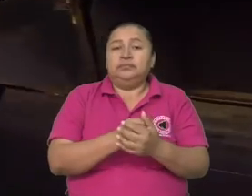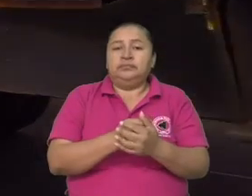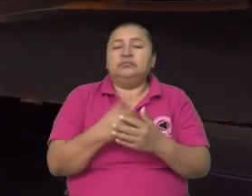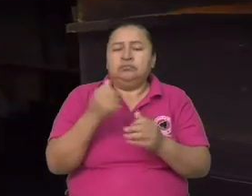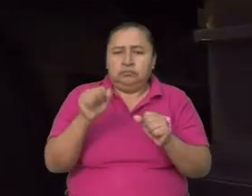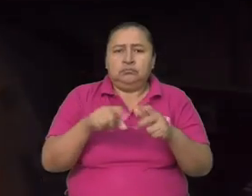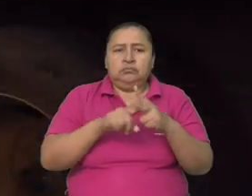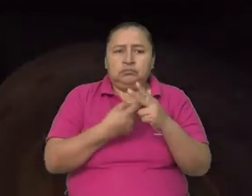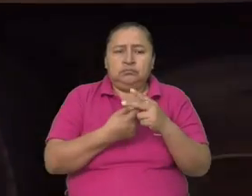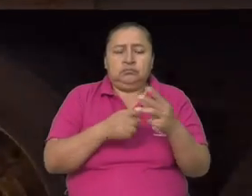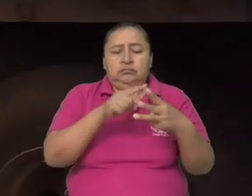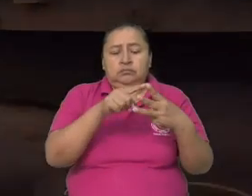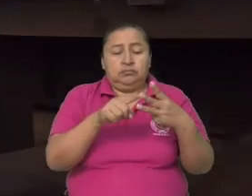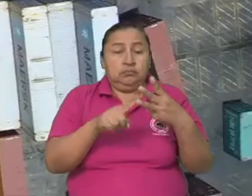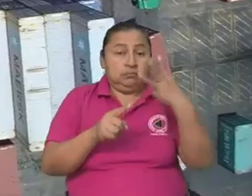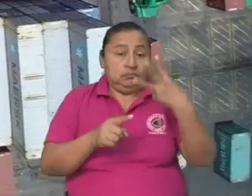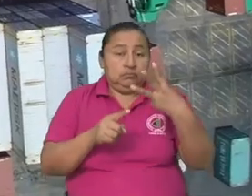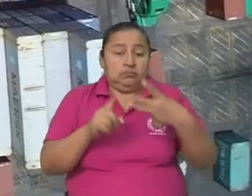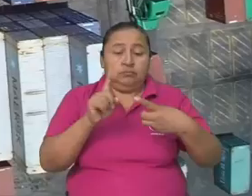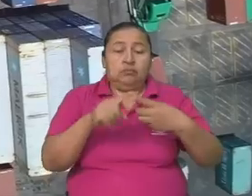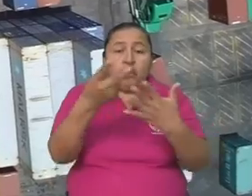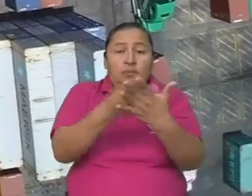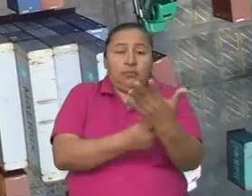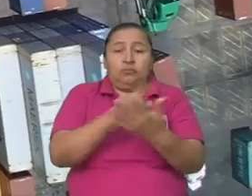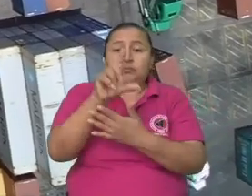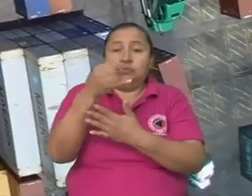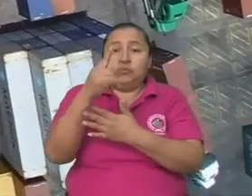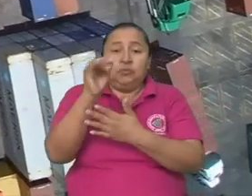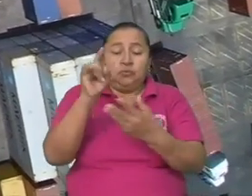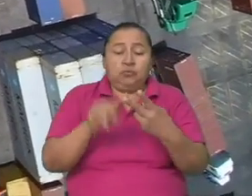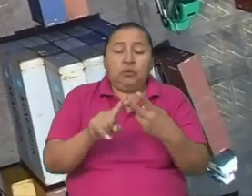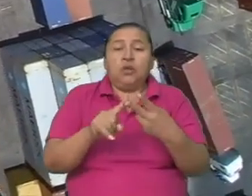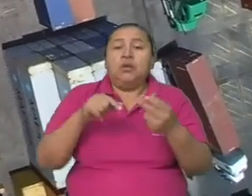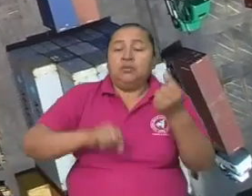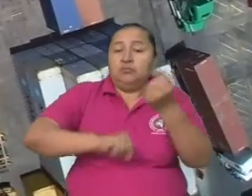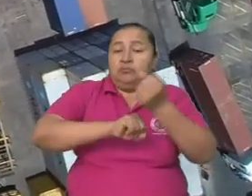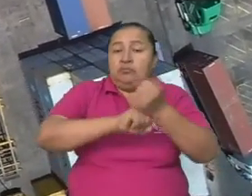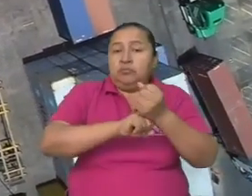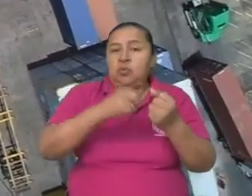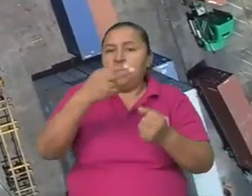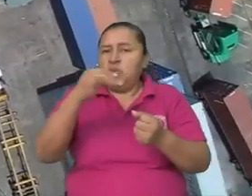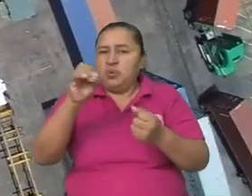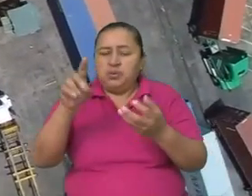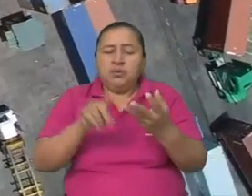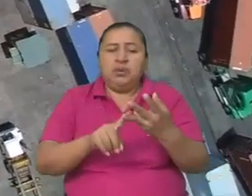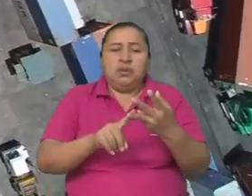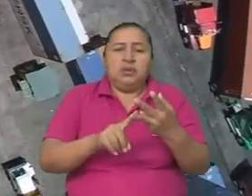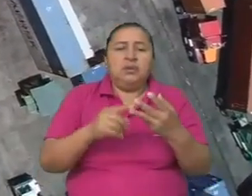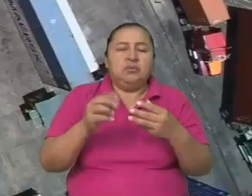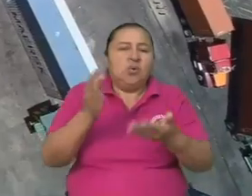vamos a iniciar en 3 componentes, lo que es el proyecto logístico, el reforzamiento de los muelles y lo que es la